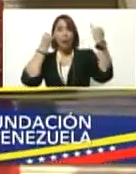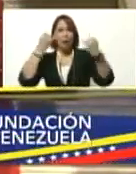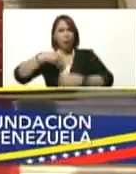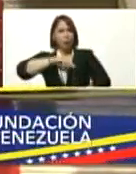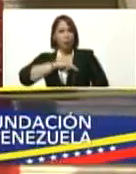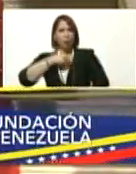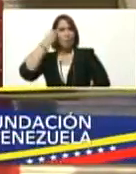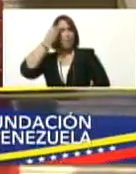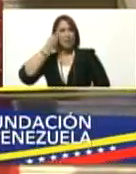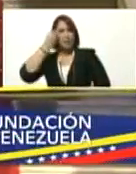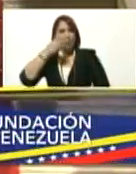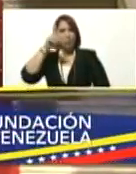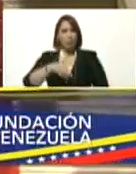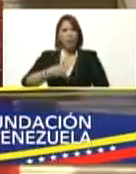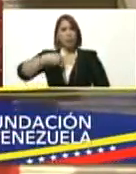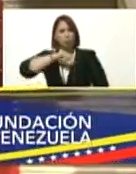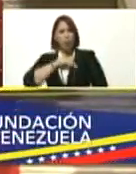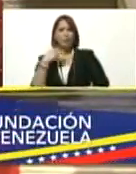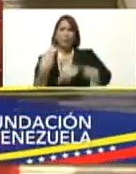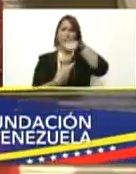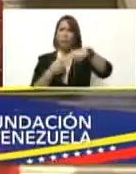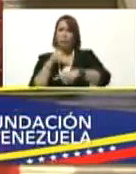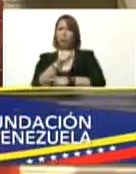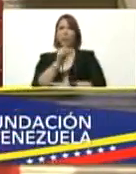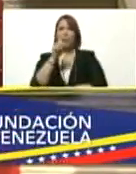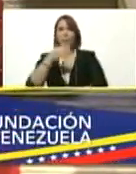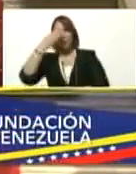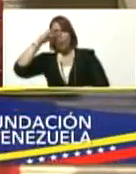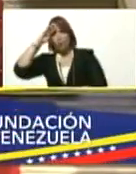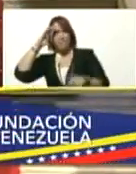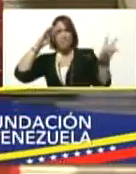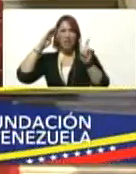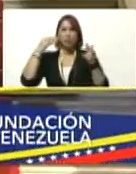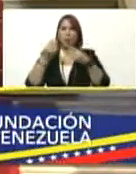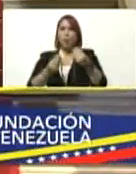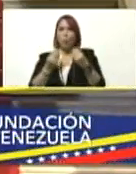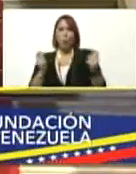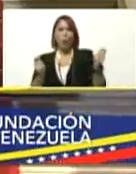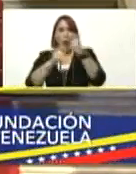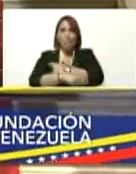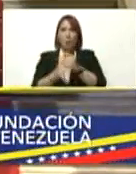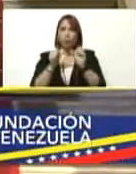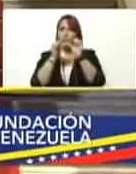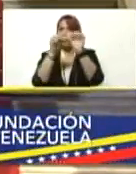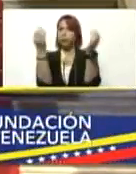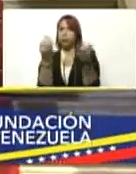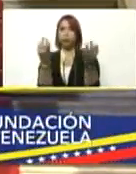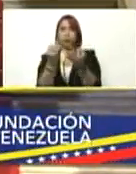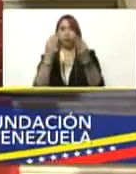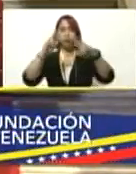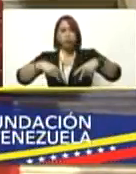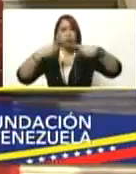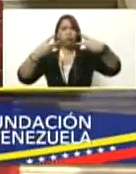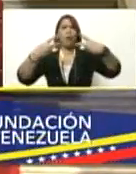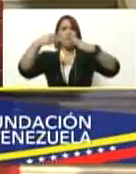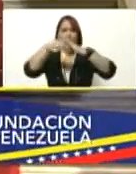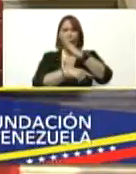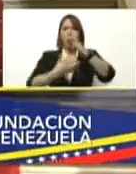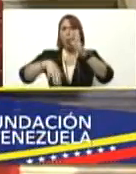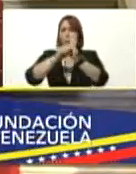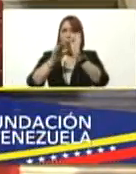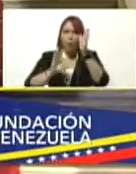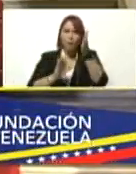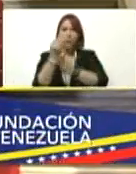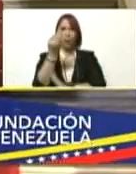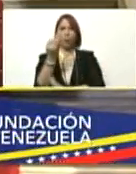de nuestras revoluciones, y en un revolucionar permanente, en un cambio permanente, para renovarnos, refundarnos, para